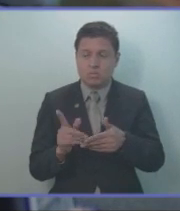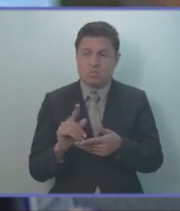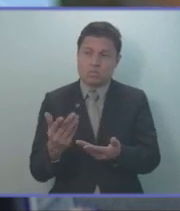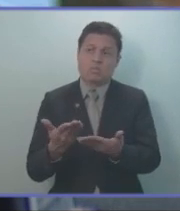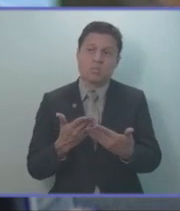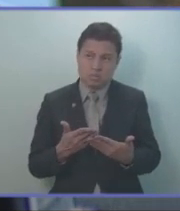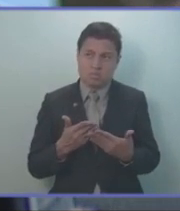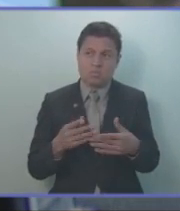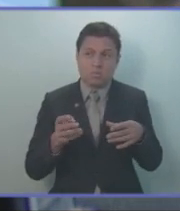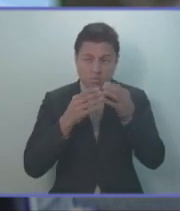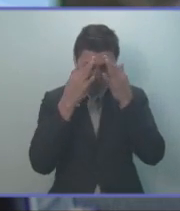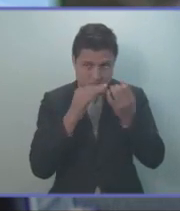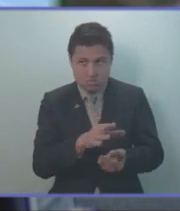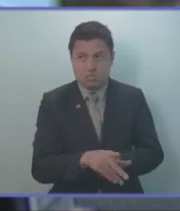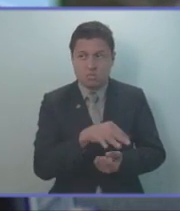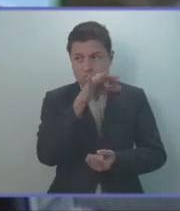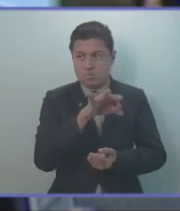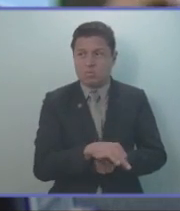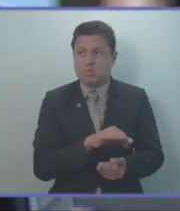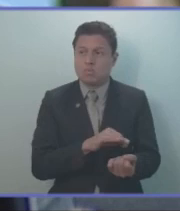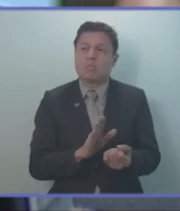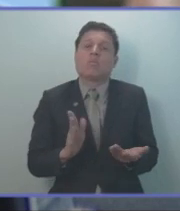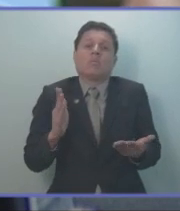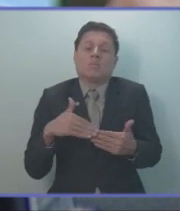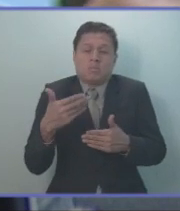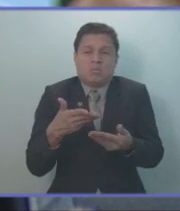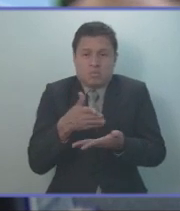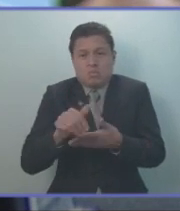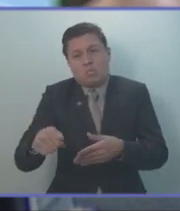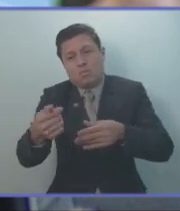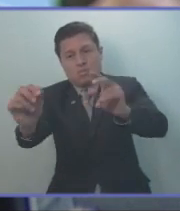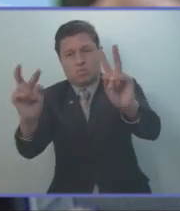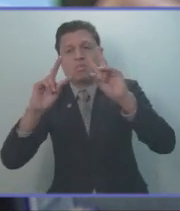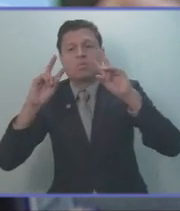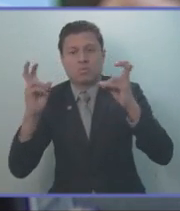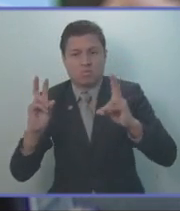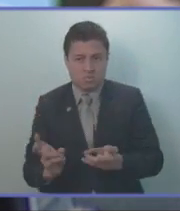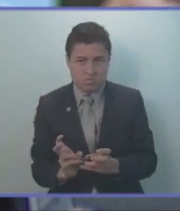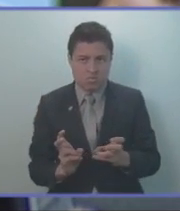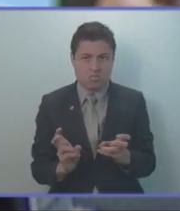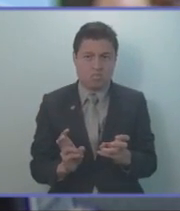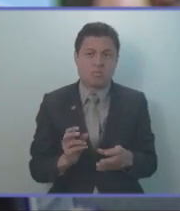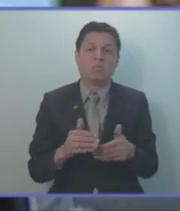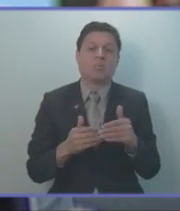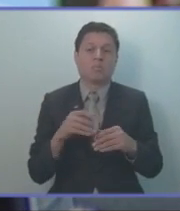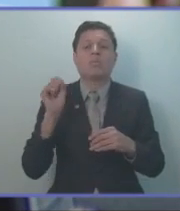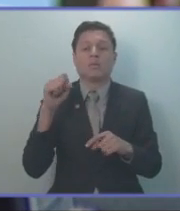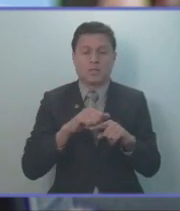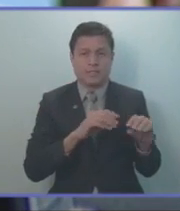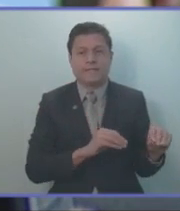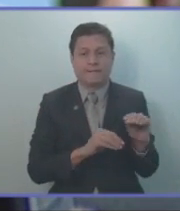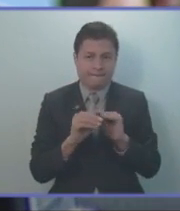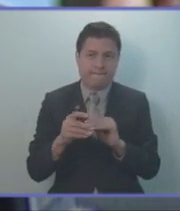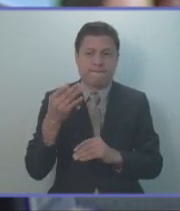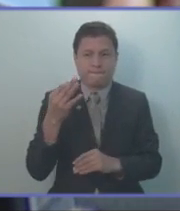produce el dictamen de archivo para luego arribar a los efectos que sí produce.